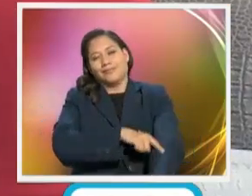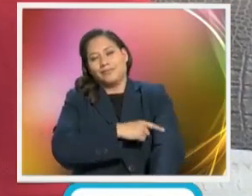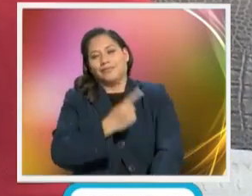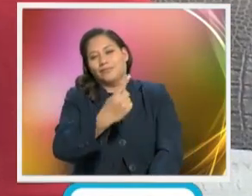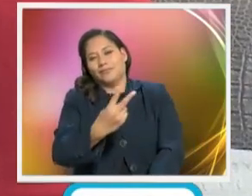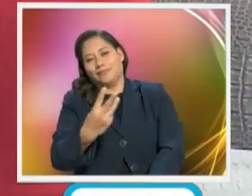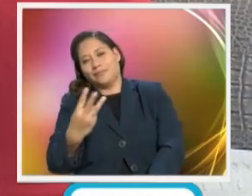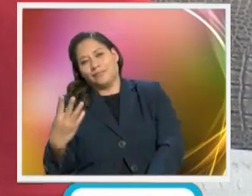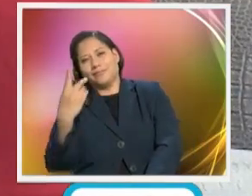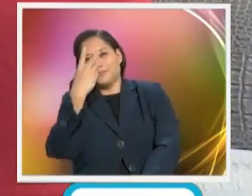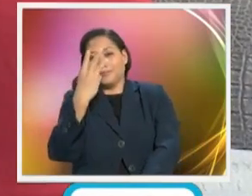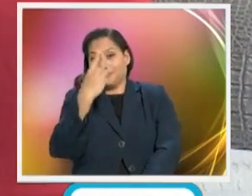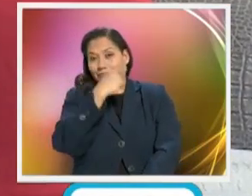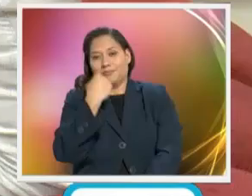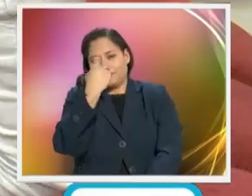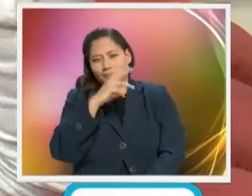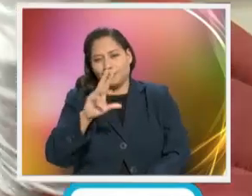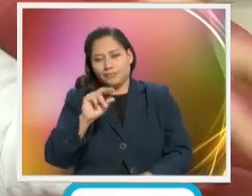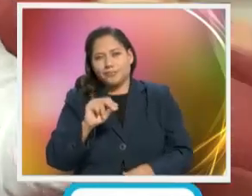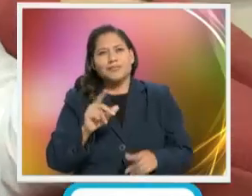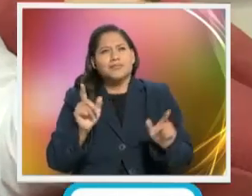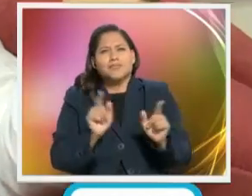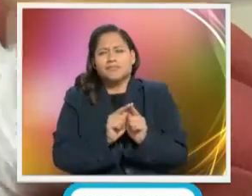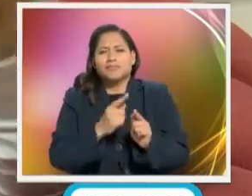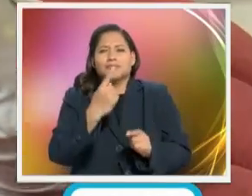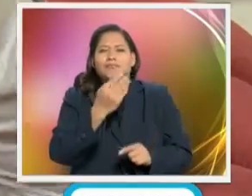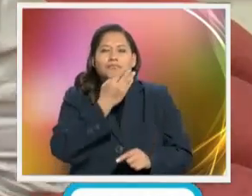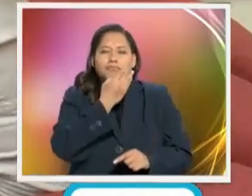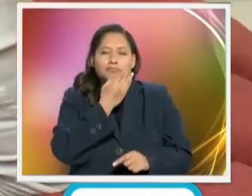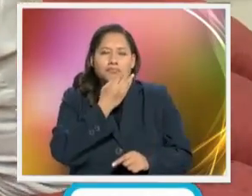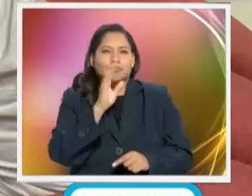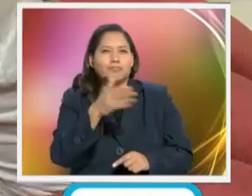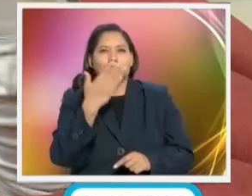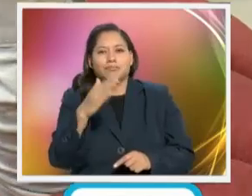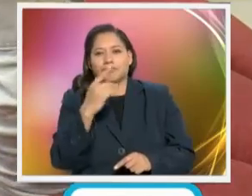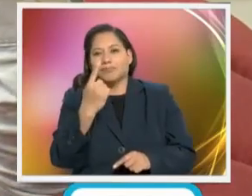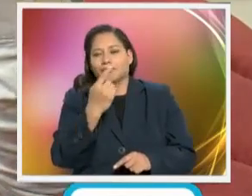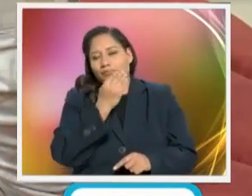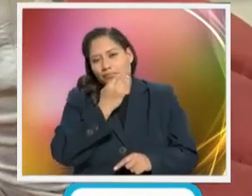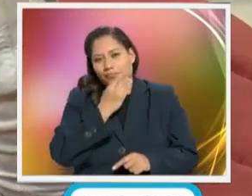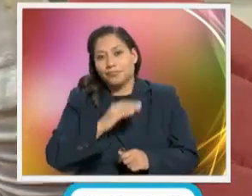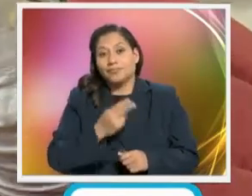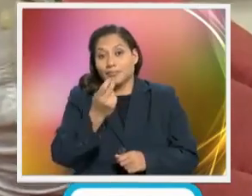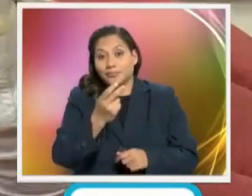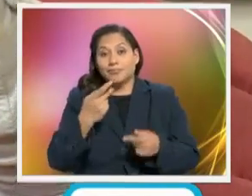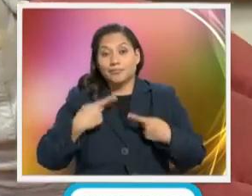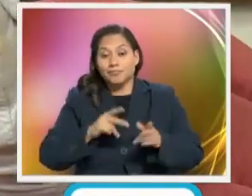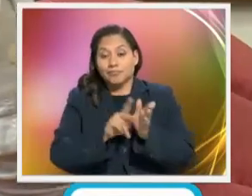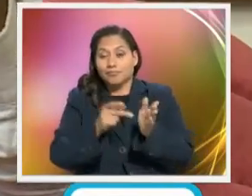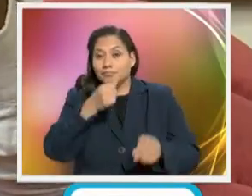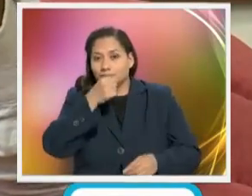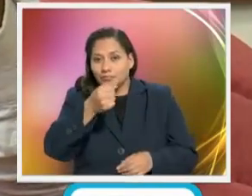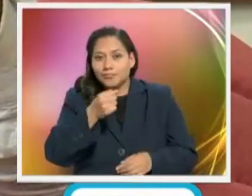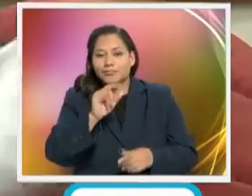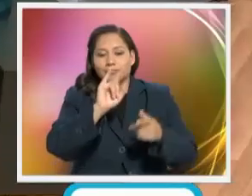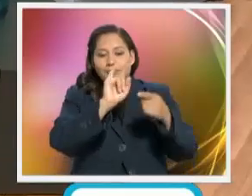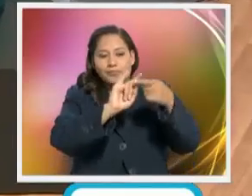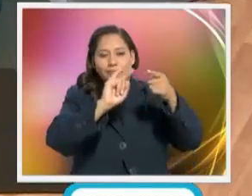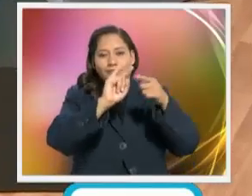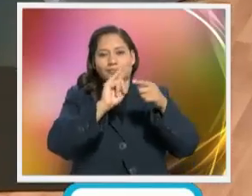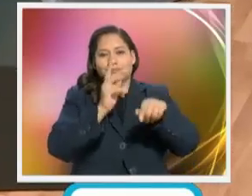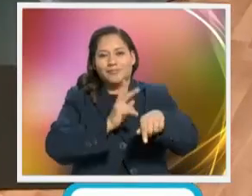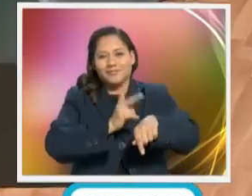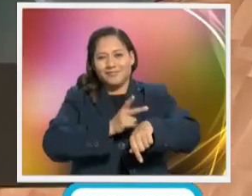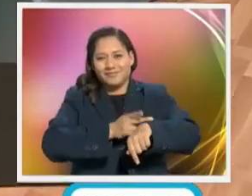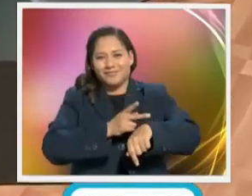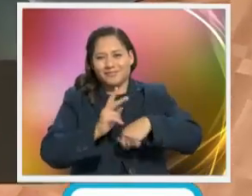no duraban 3 horas, ni mucho menos. Duraban apenas poco más de un minuto cada una. Y por eso es que de pronto los periodistas les llaman cuadros. O sea, como